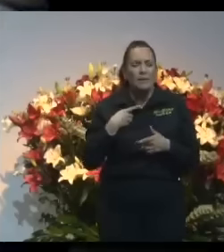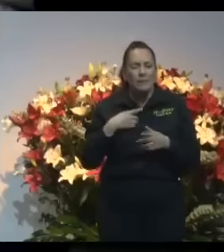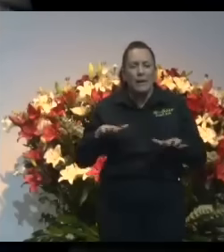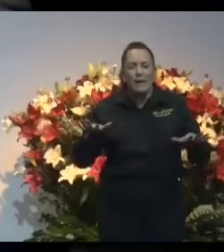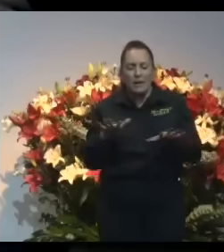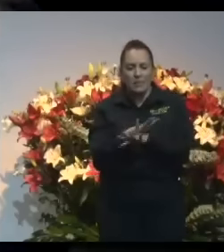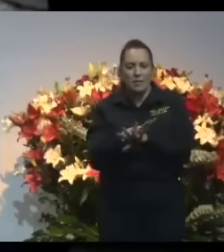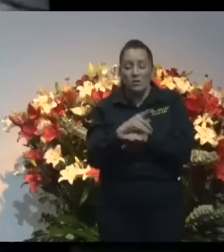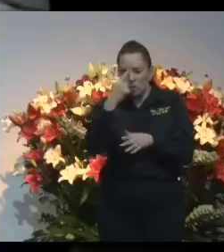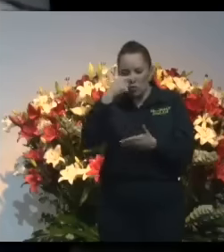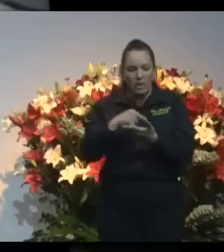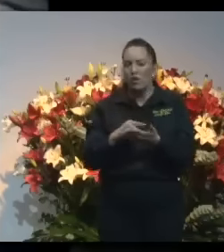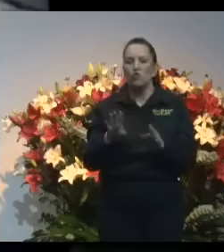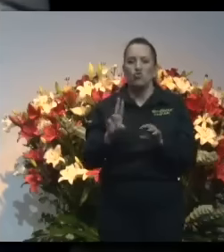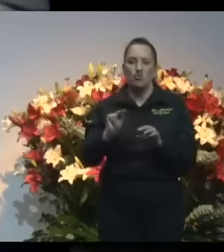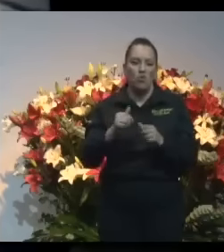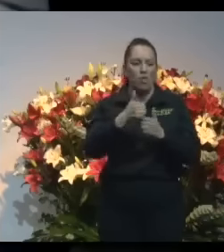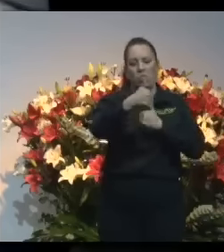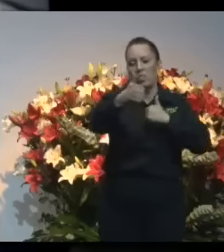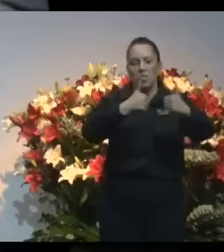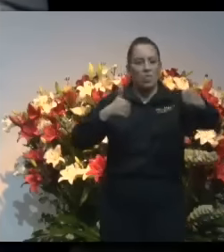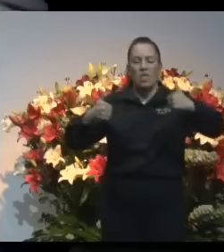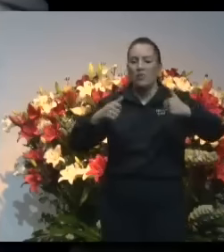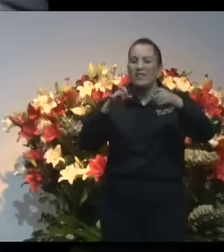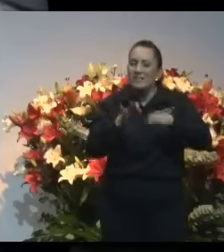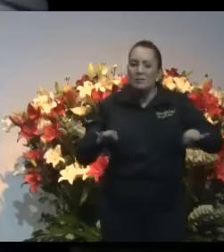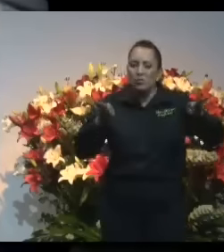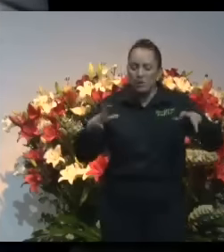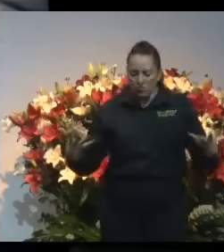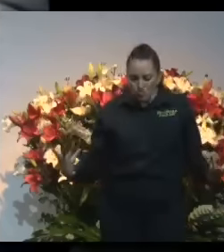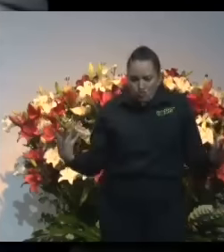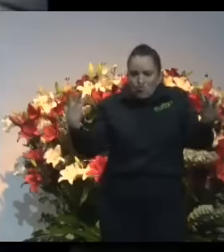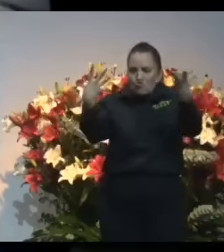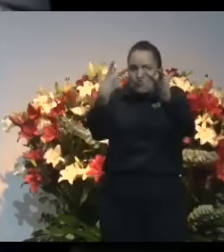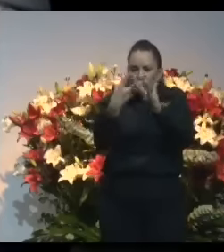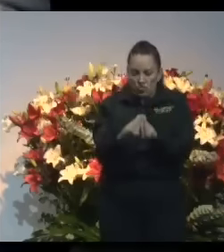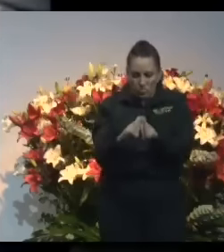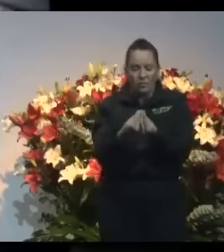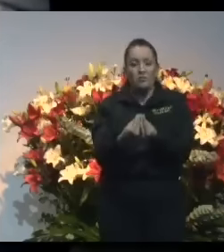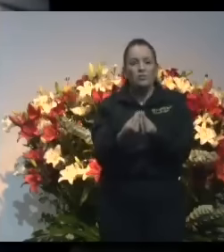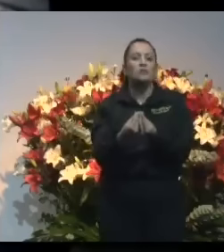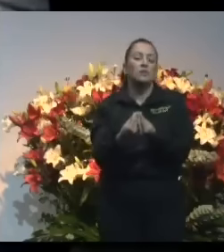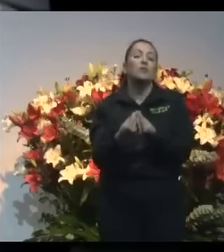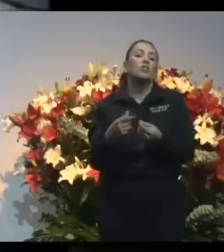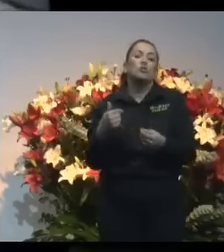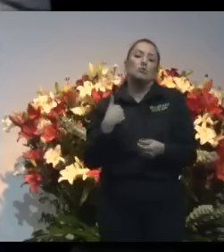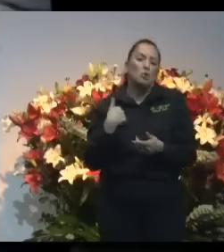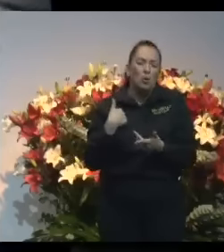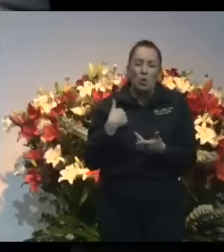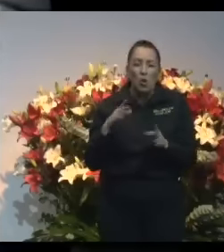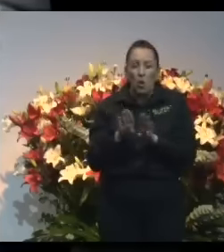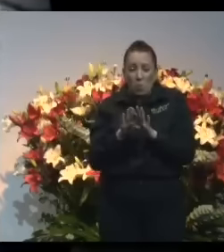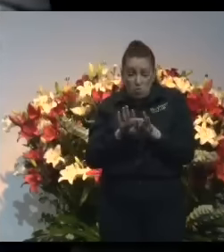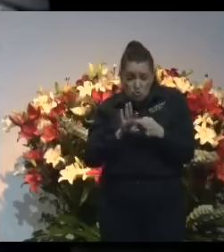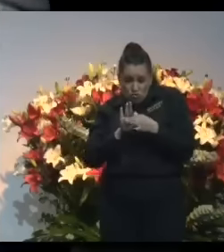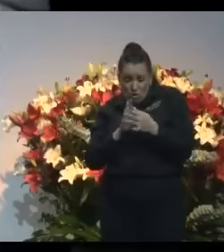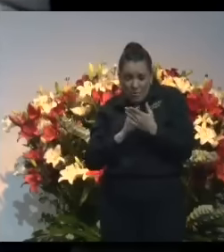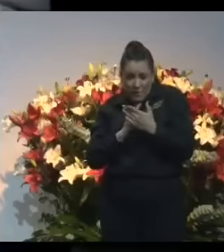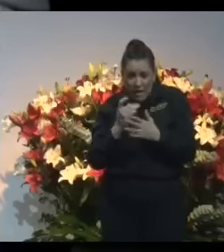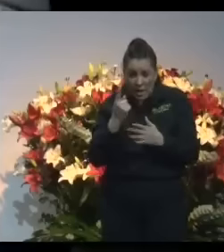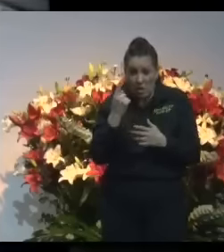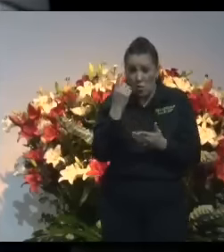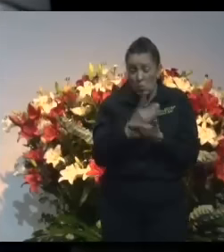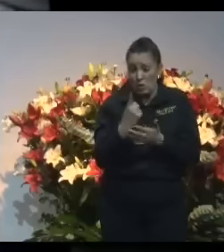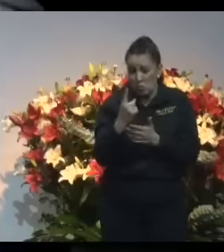a sumar. Y el hecho de no tener un partido político, que ha sido algo claro durante mi vida, y decirlo públicamente, no